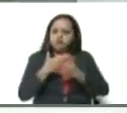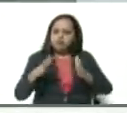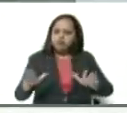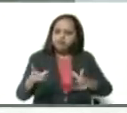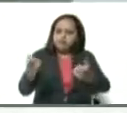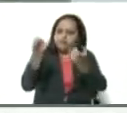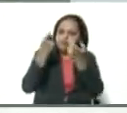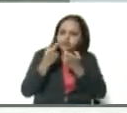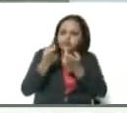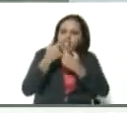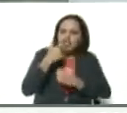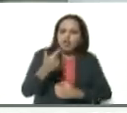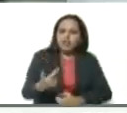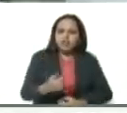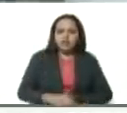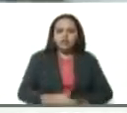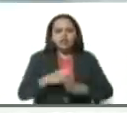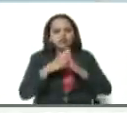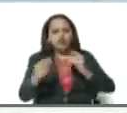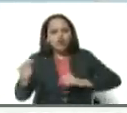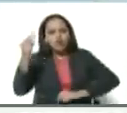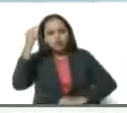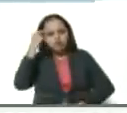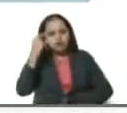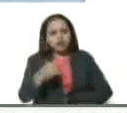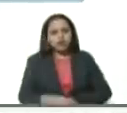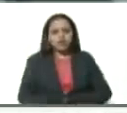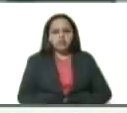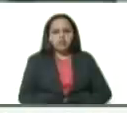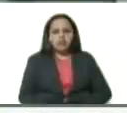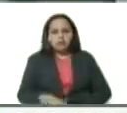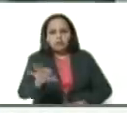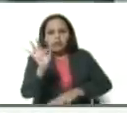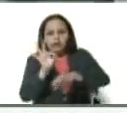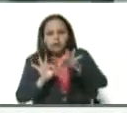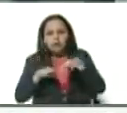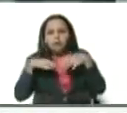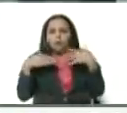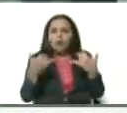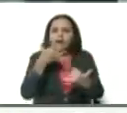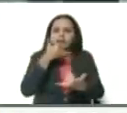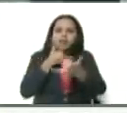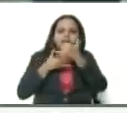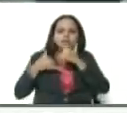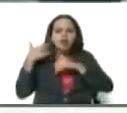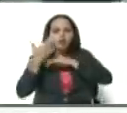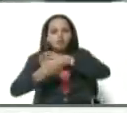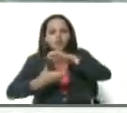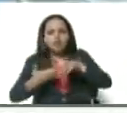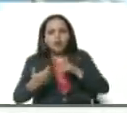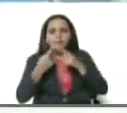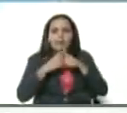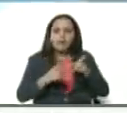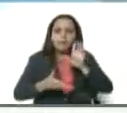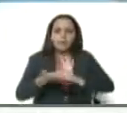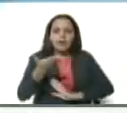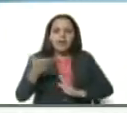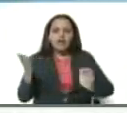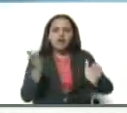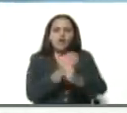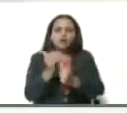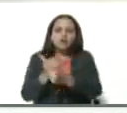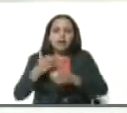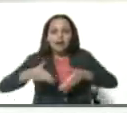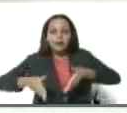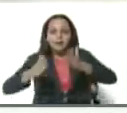a la autocrítica 24 horas del día para identificar errores, problemas, pero sobre todo para encontrar camino